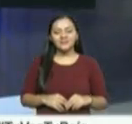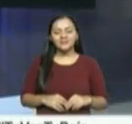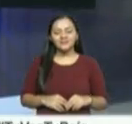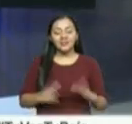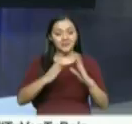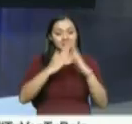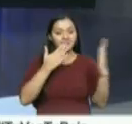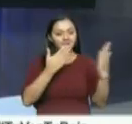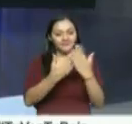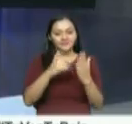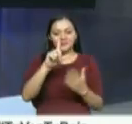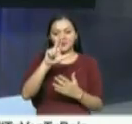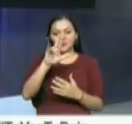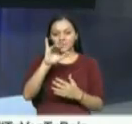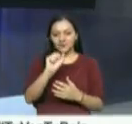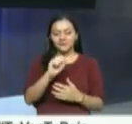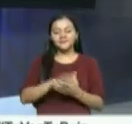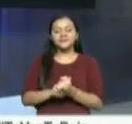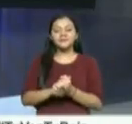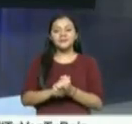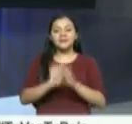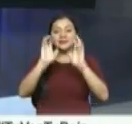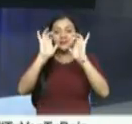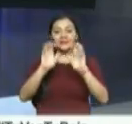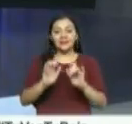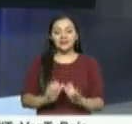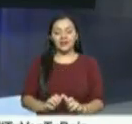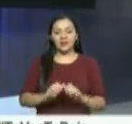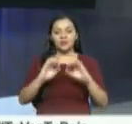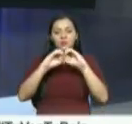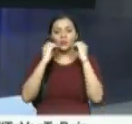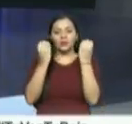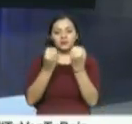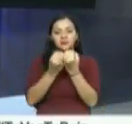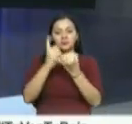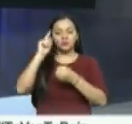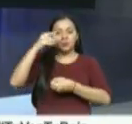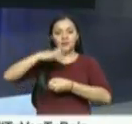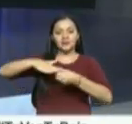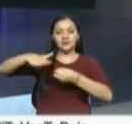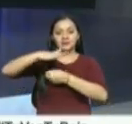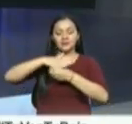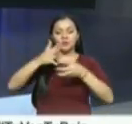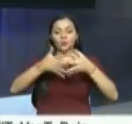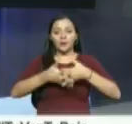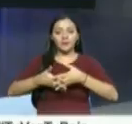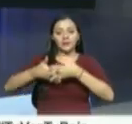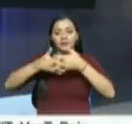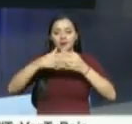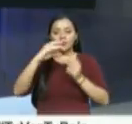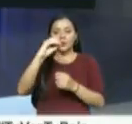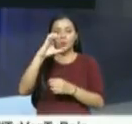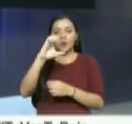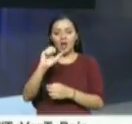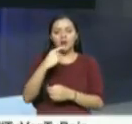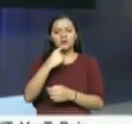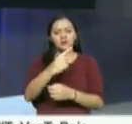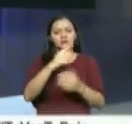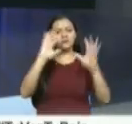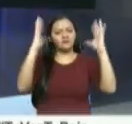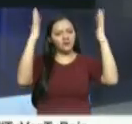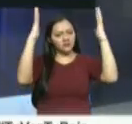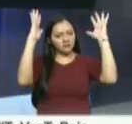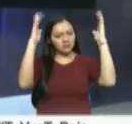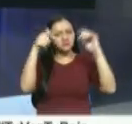Muchas gracias, Luis. El secretario general de la Organización de Estados Americanos, Luis Almagro, destacó la gestión del presidente Rafael Correa